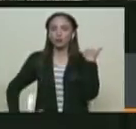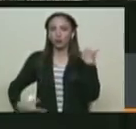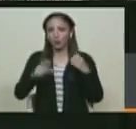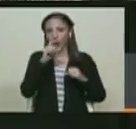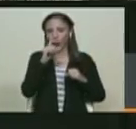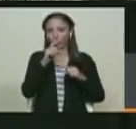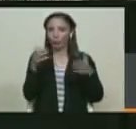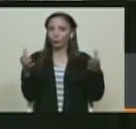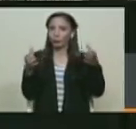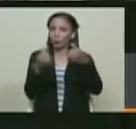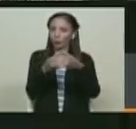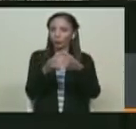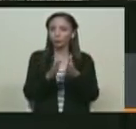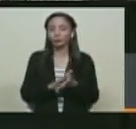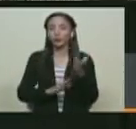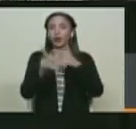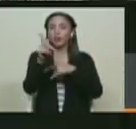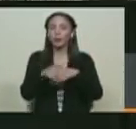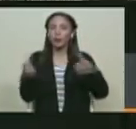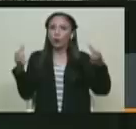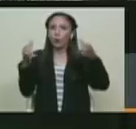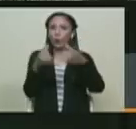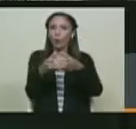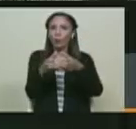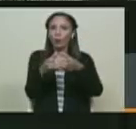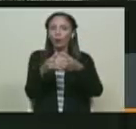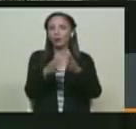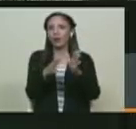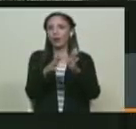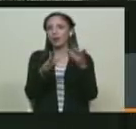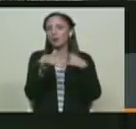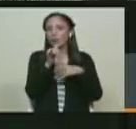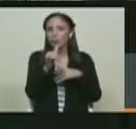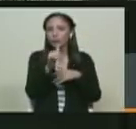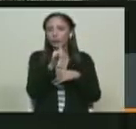prensa ha elaborado un video global.